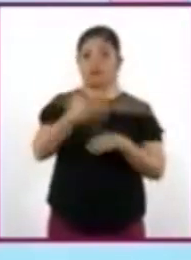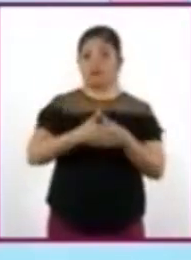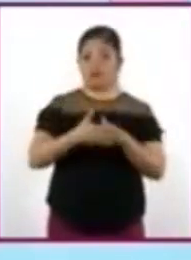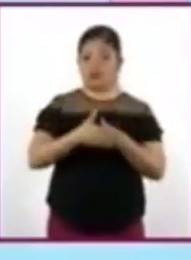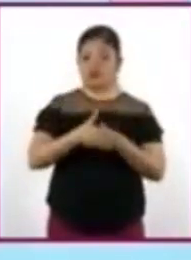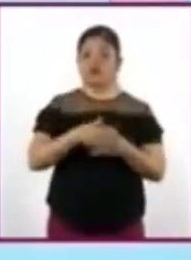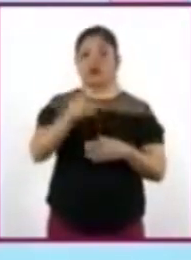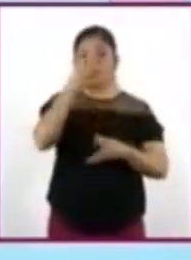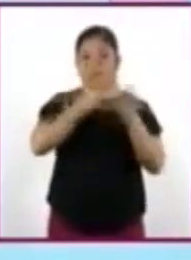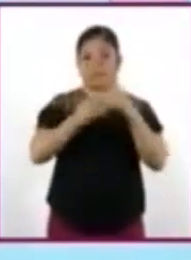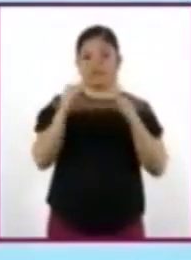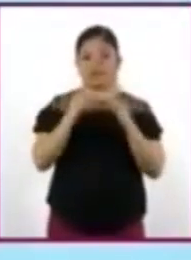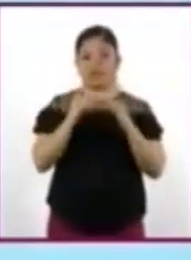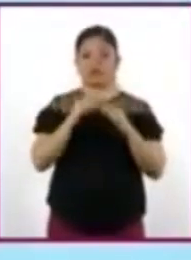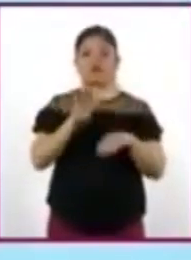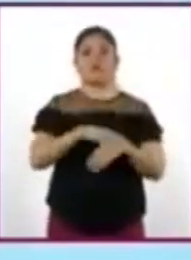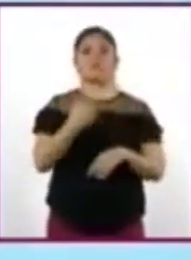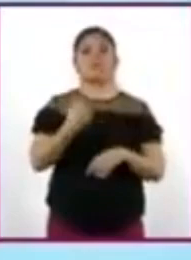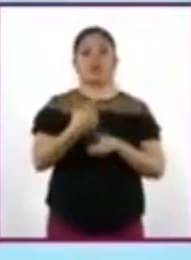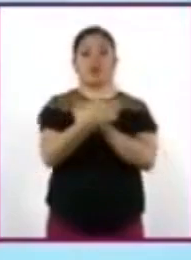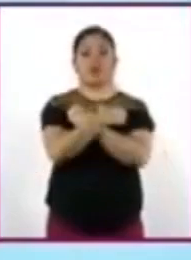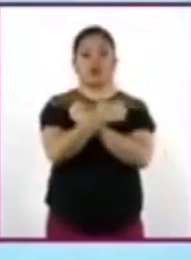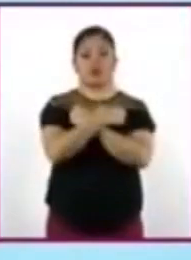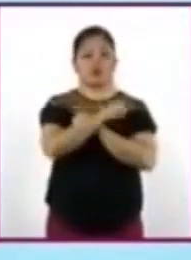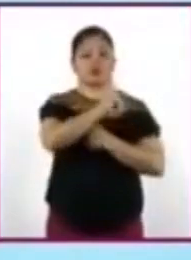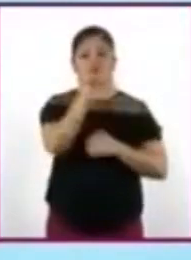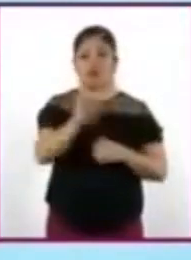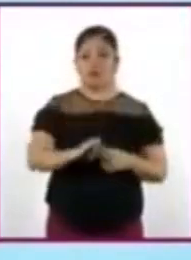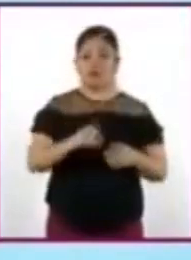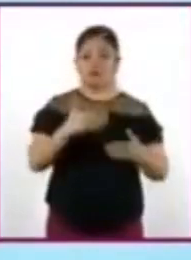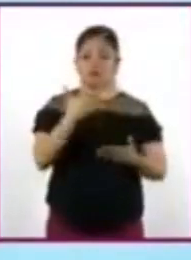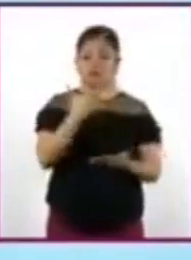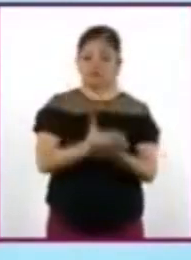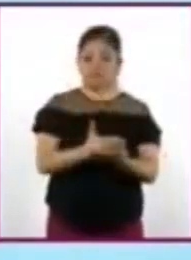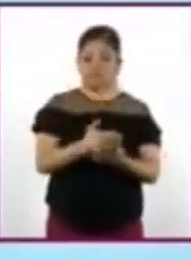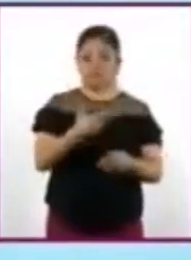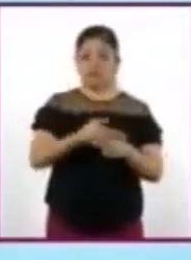Aprende en Casa, porque la educación nunca se detiene. Hasta pronto.